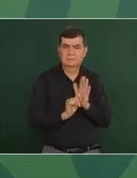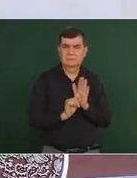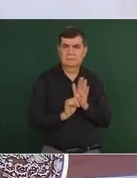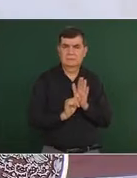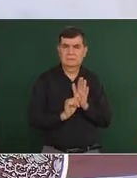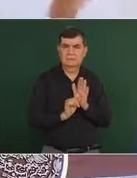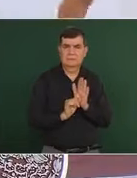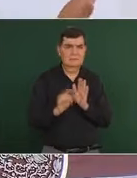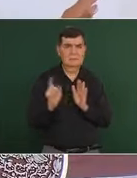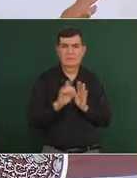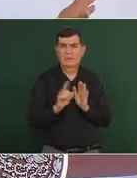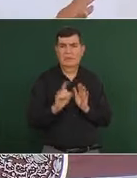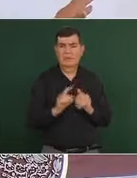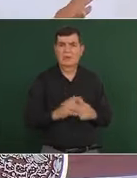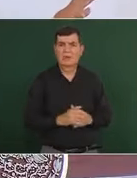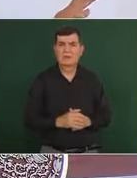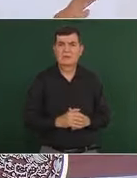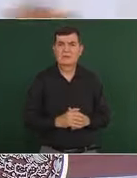¿No?